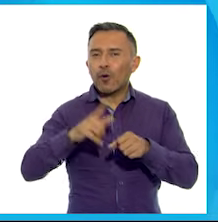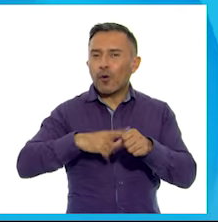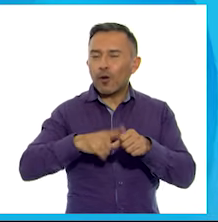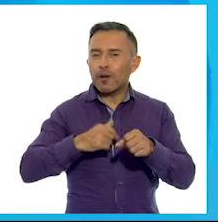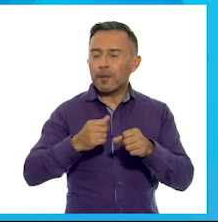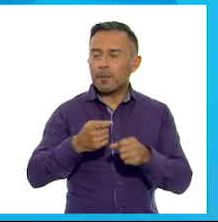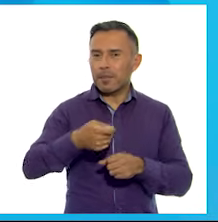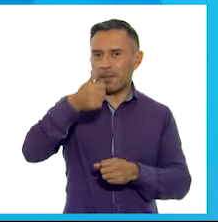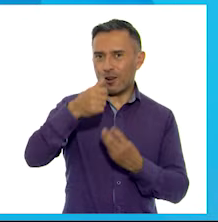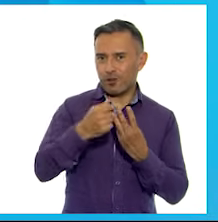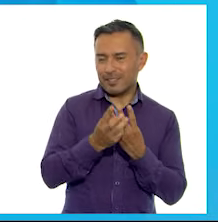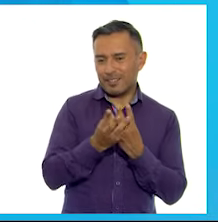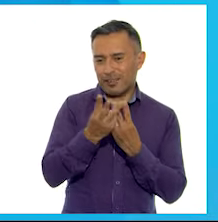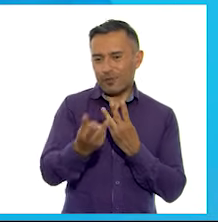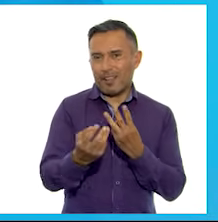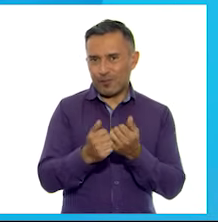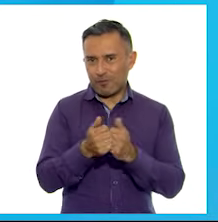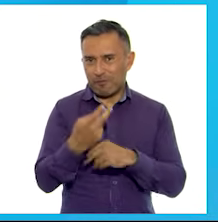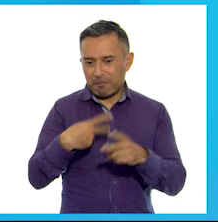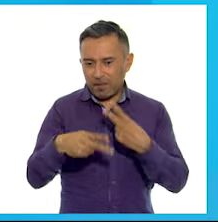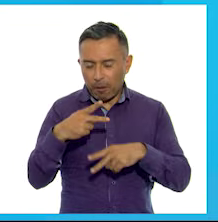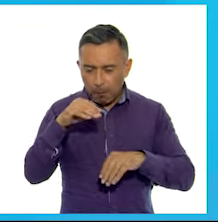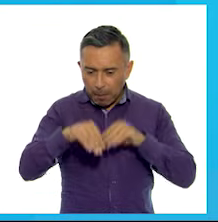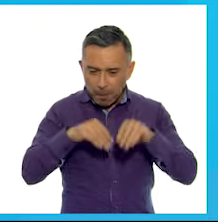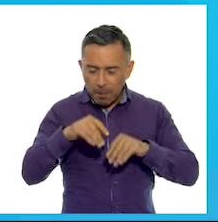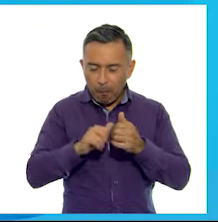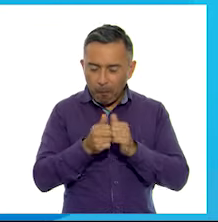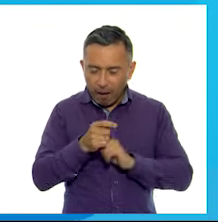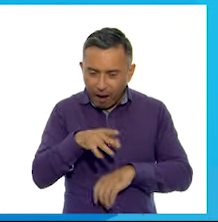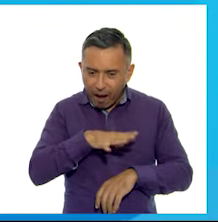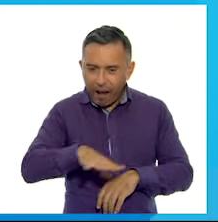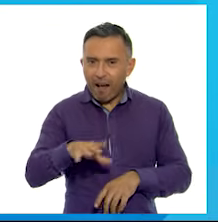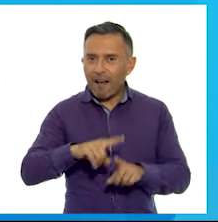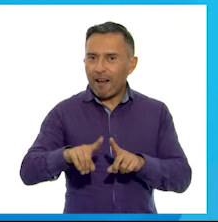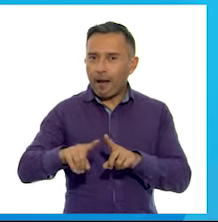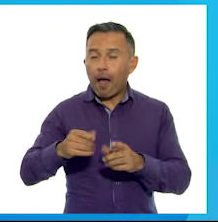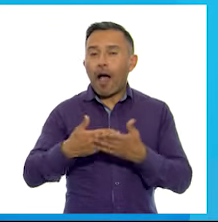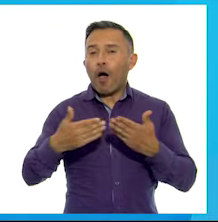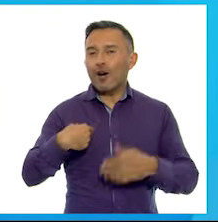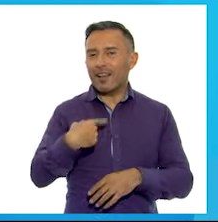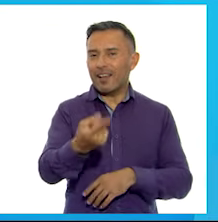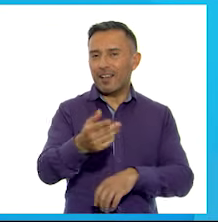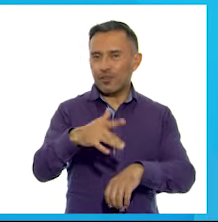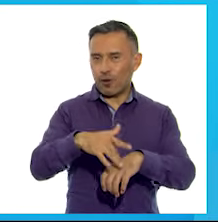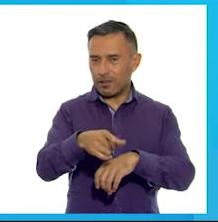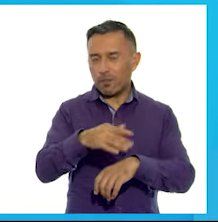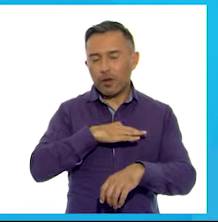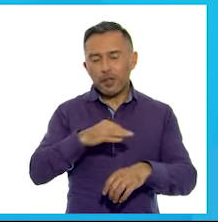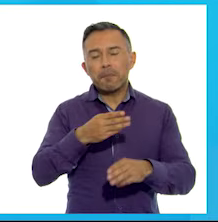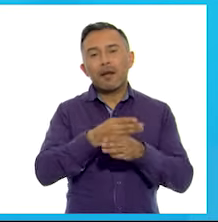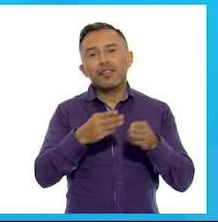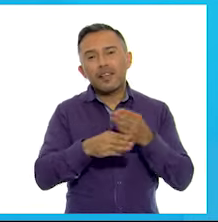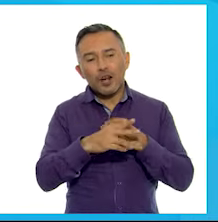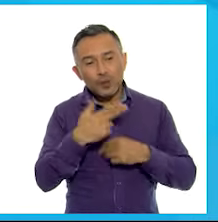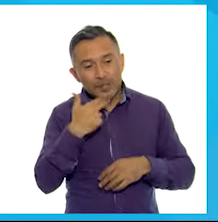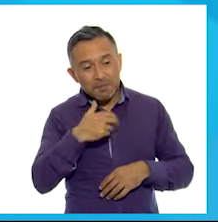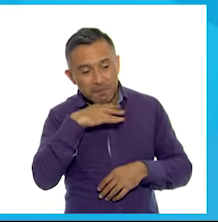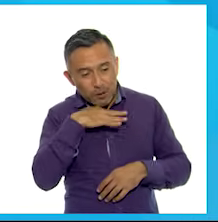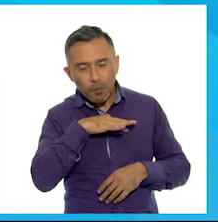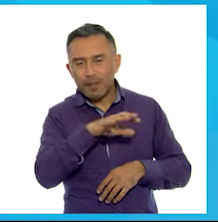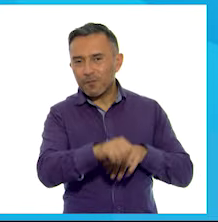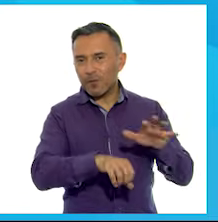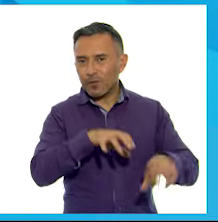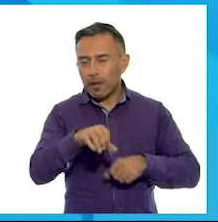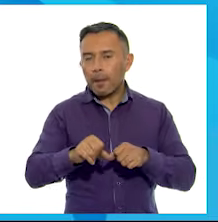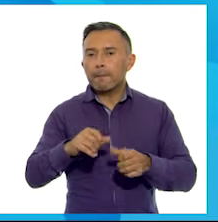criaturas fantásticas? Ahora es su turno. Busquen materiales reciclados, pinturas naturales y hagan